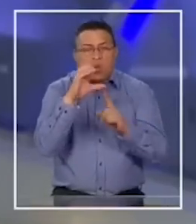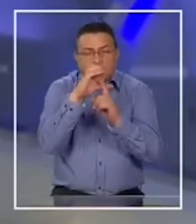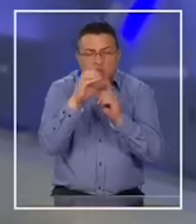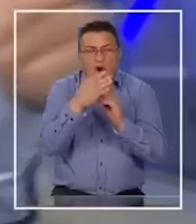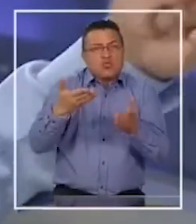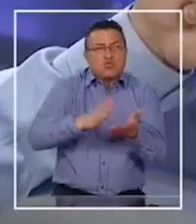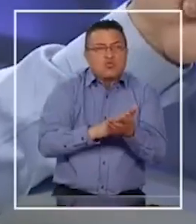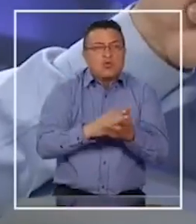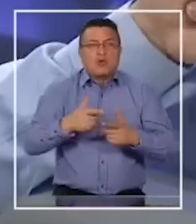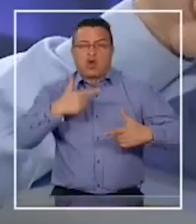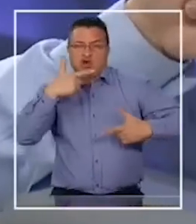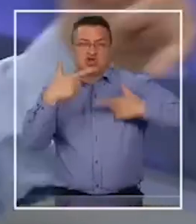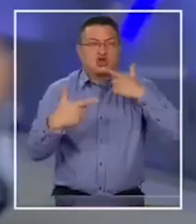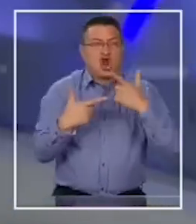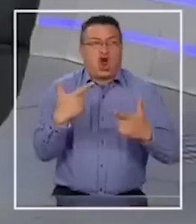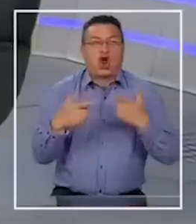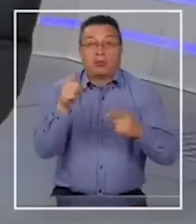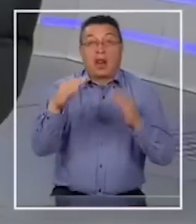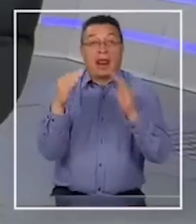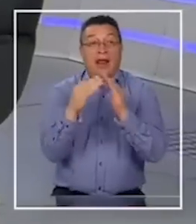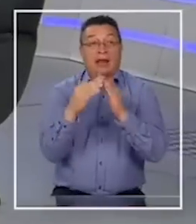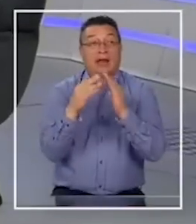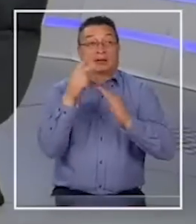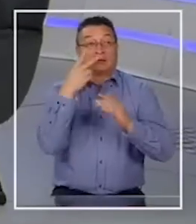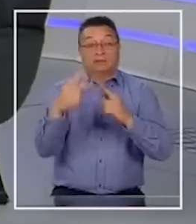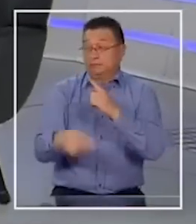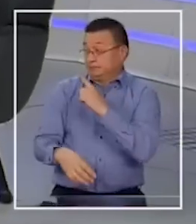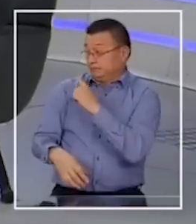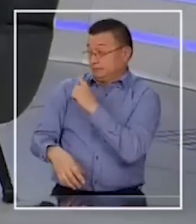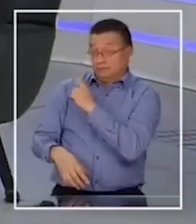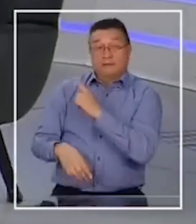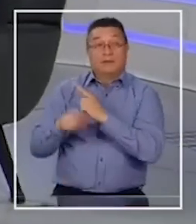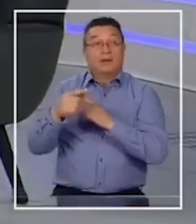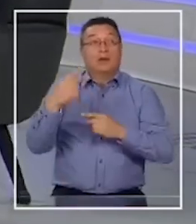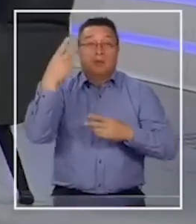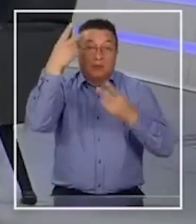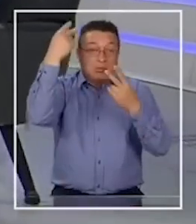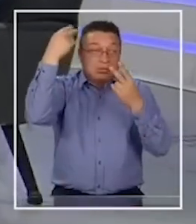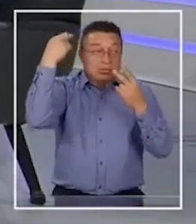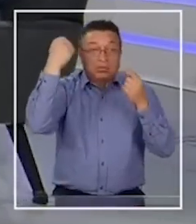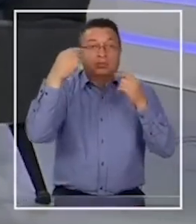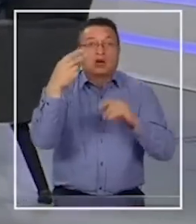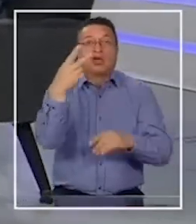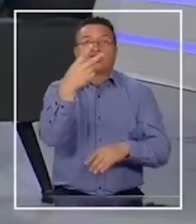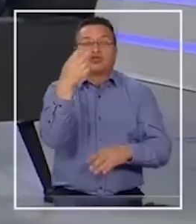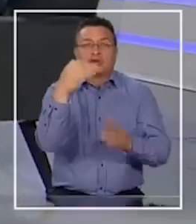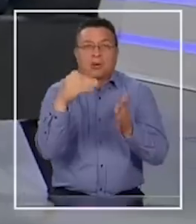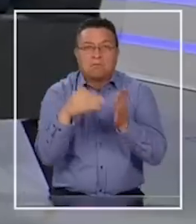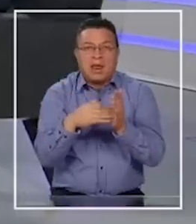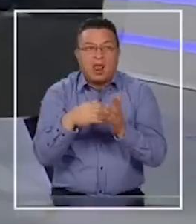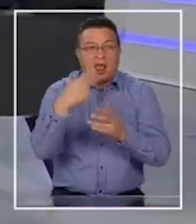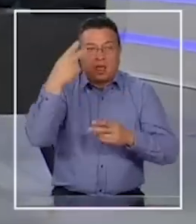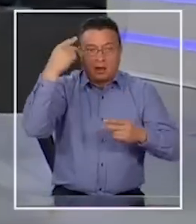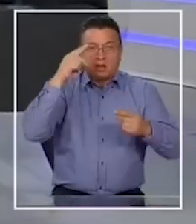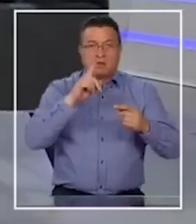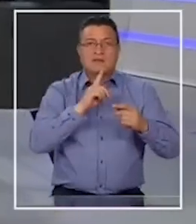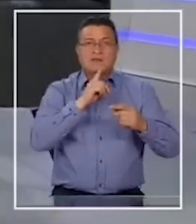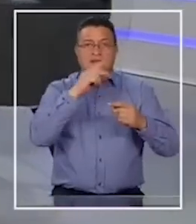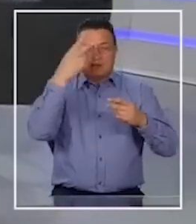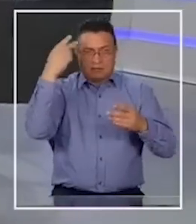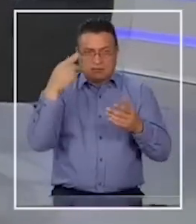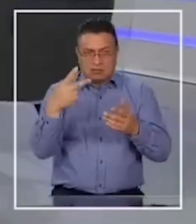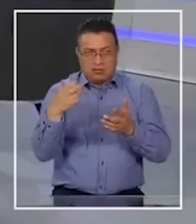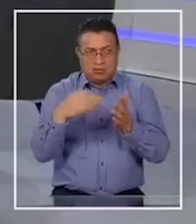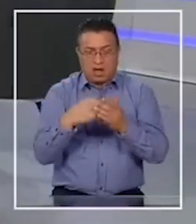la del choro como esta casa que están viendo ustedes donde empiezan a cortar el pelo por 200 mil pesos los narcos que eran iban a otra cosa digamos